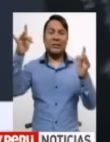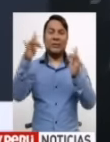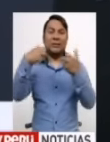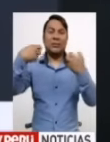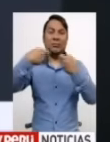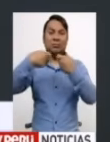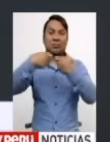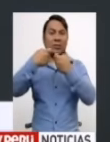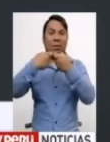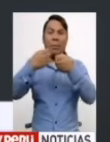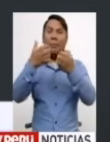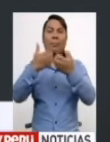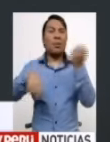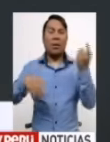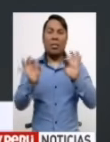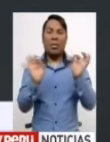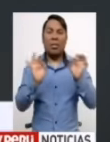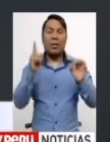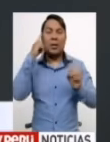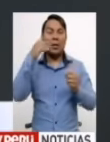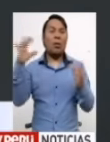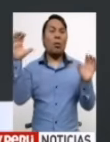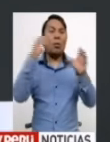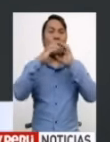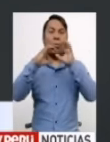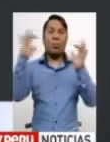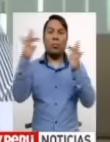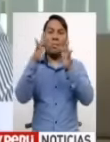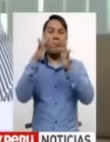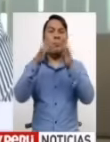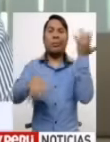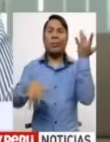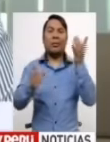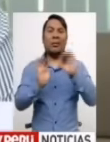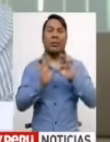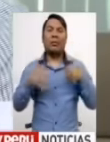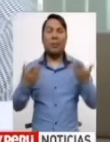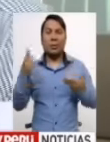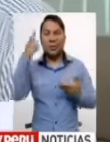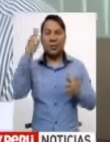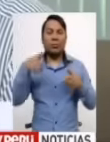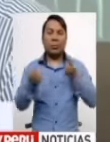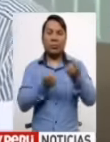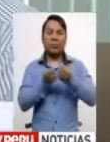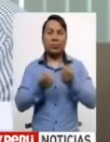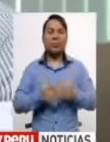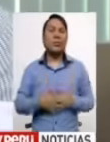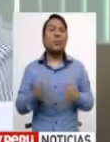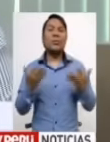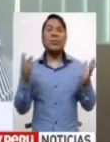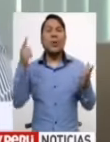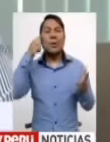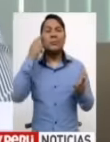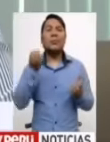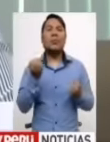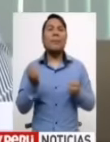sin comunicación con la torre de control, eran críticas. Que no tiene ningún sistema para poder